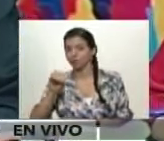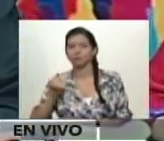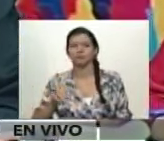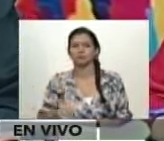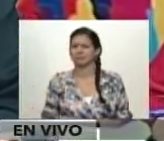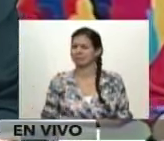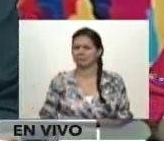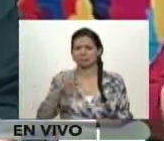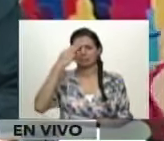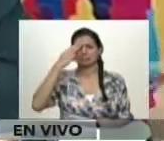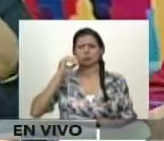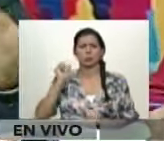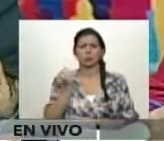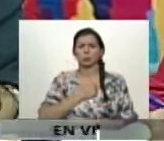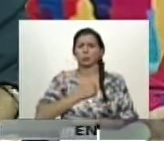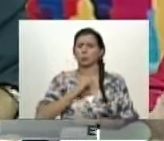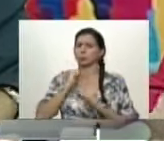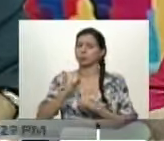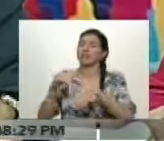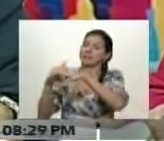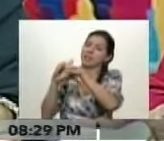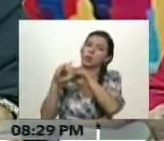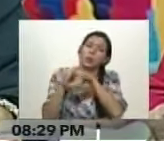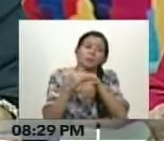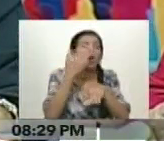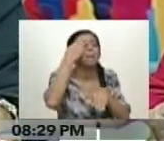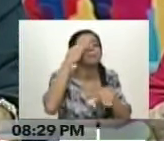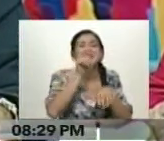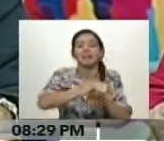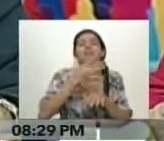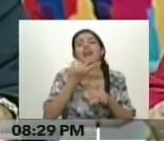Pura piratería, caballero. Con el perdón de los piratas.